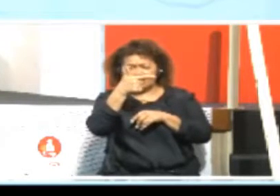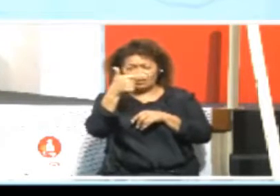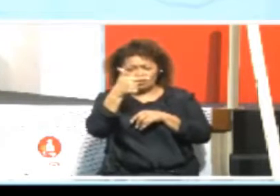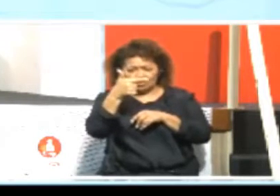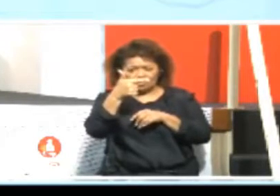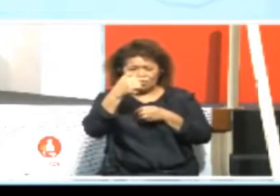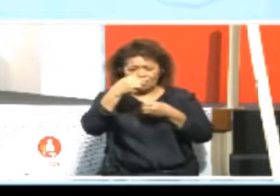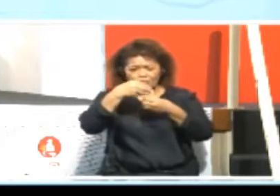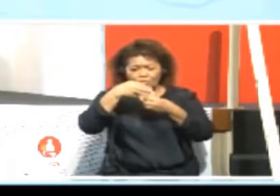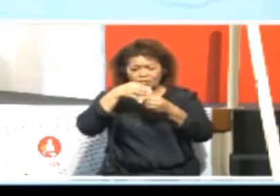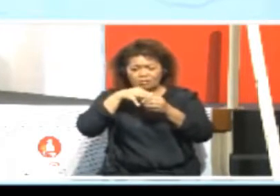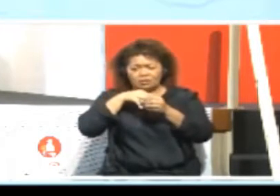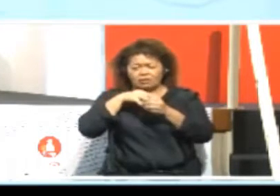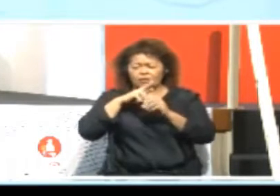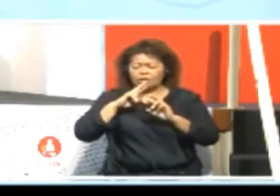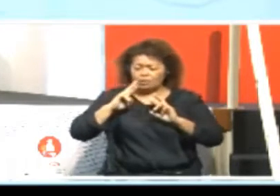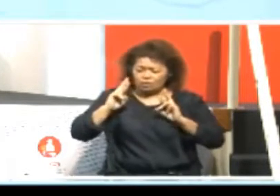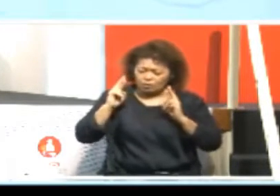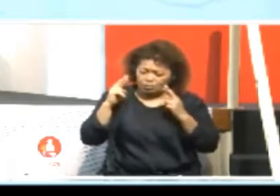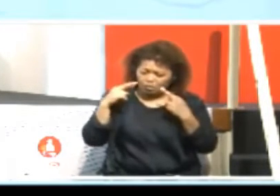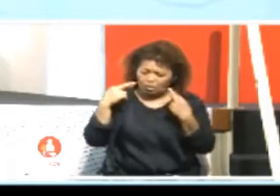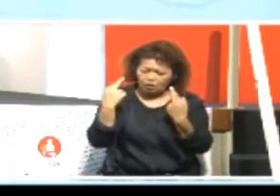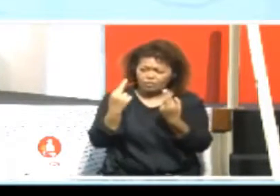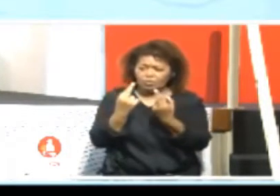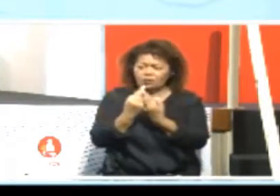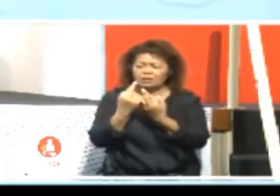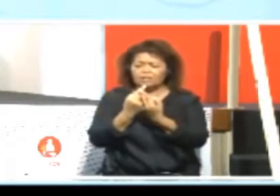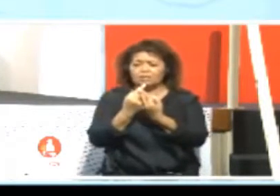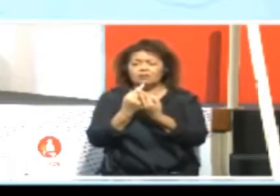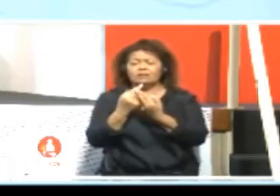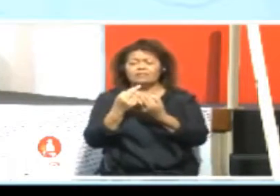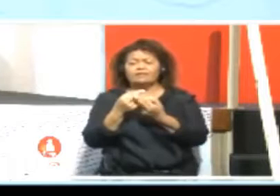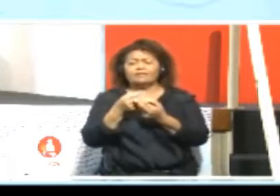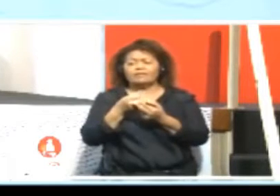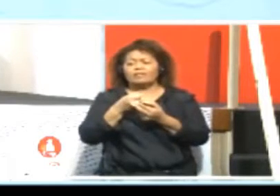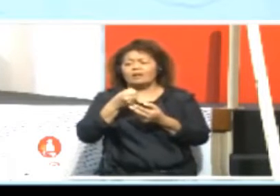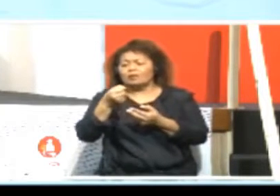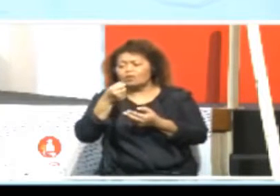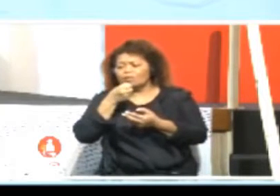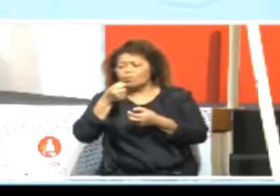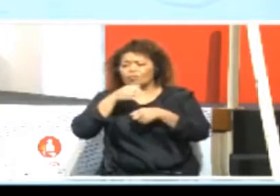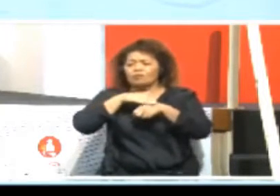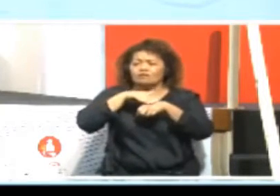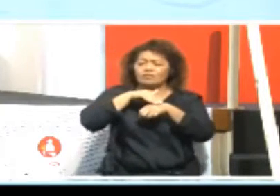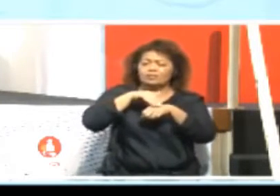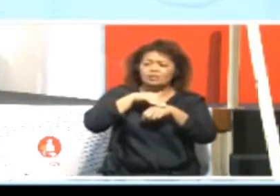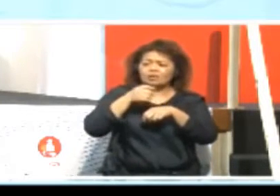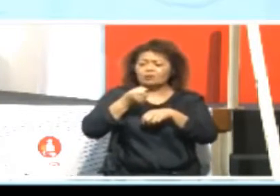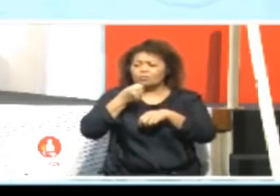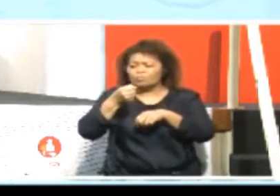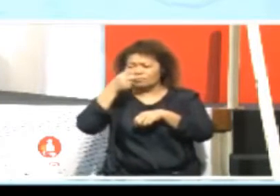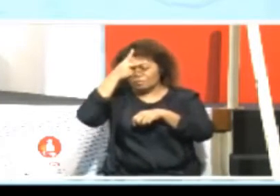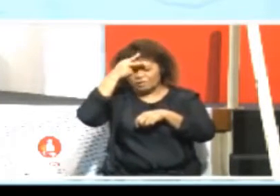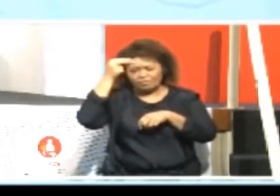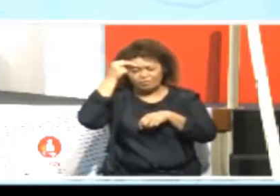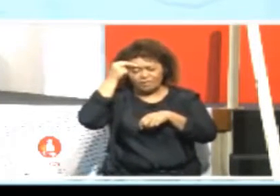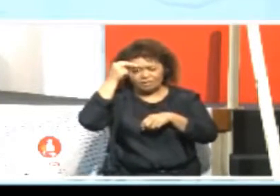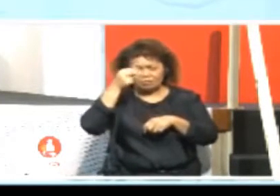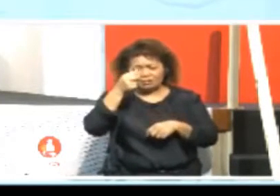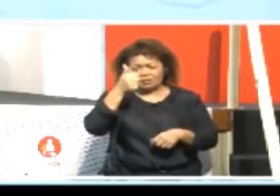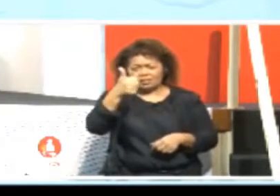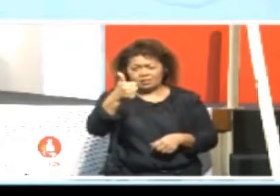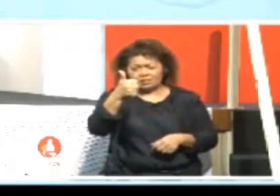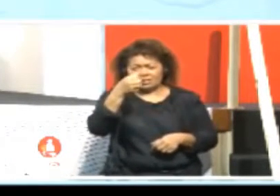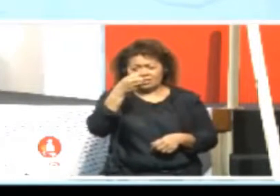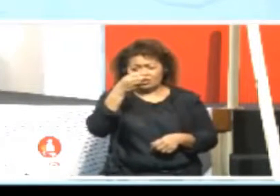fui a entrevistar a todos los alcaldes, logré entrevistar 140 de los 262 en dos días y les pregunté,